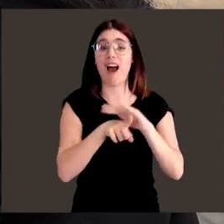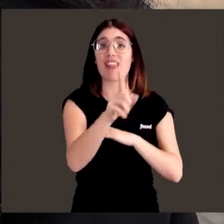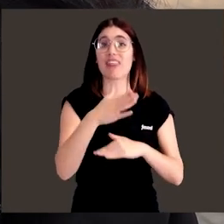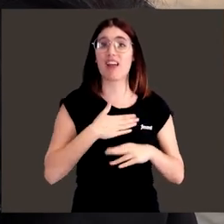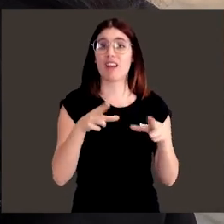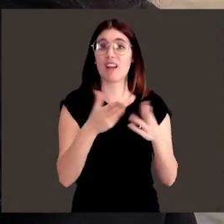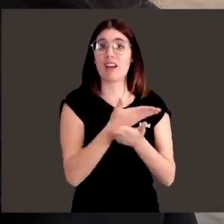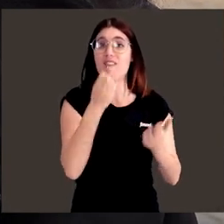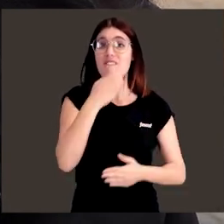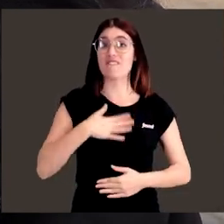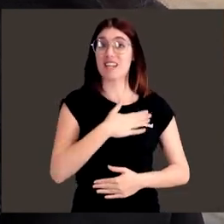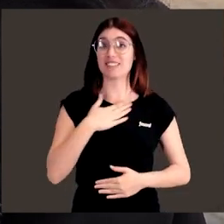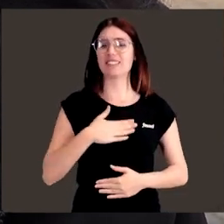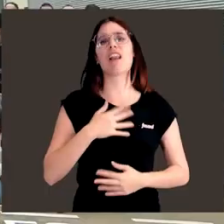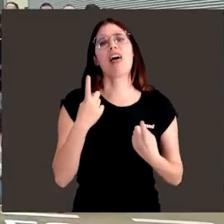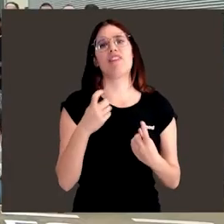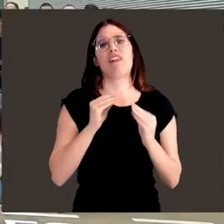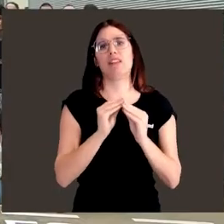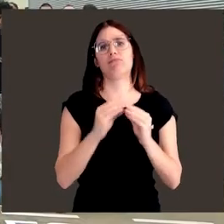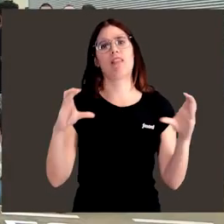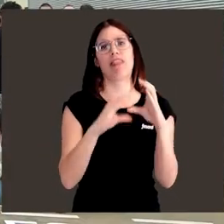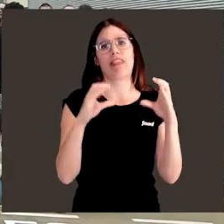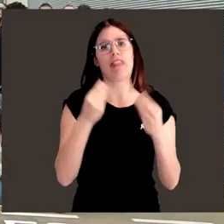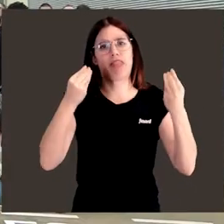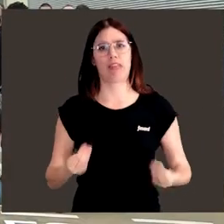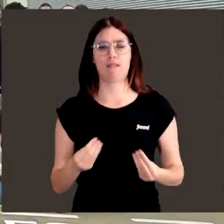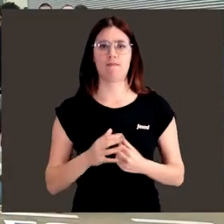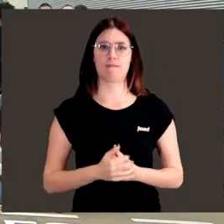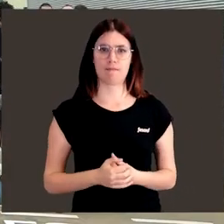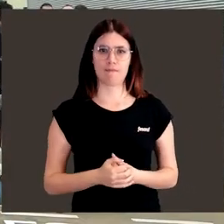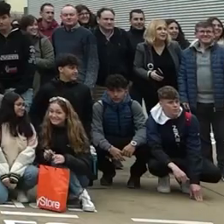poder avançar, per al nostre benestar, és necessari fer ciència. Gràcies.